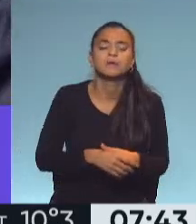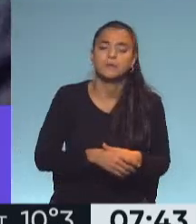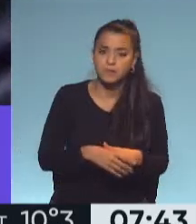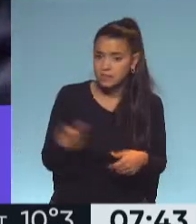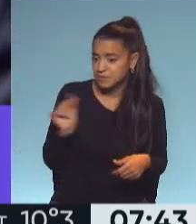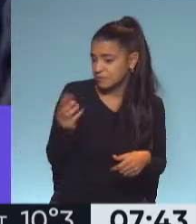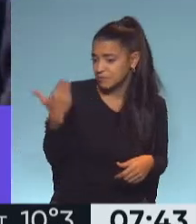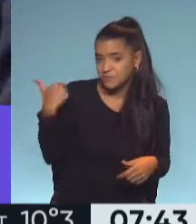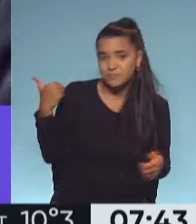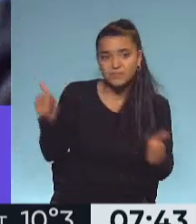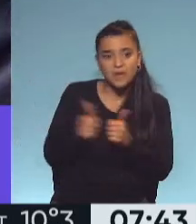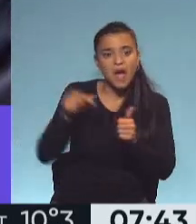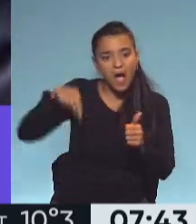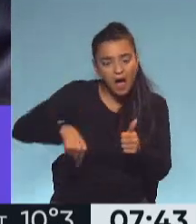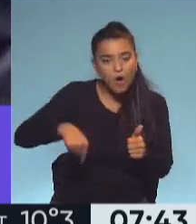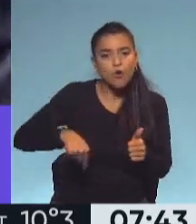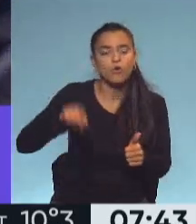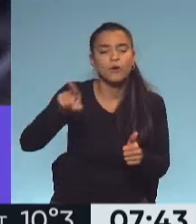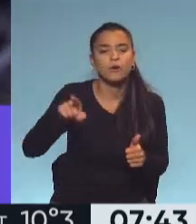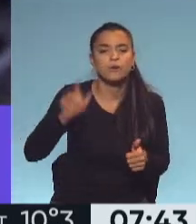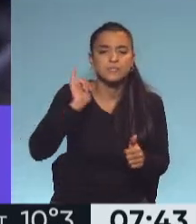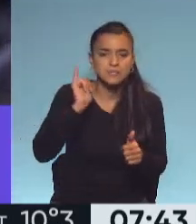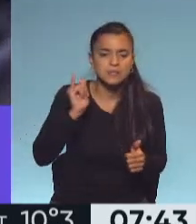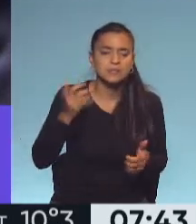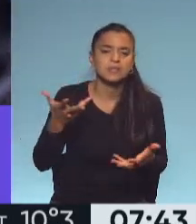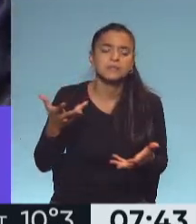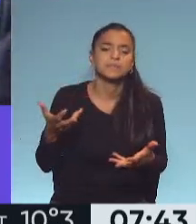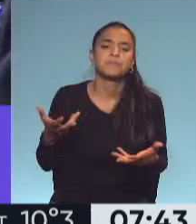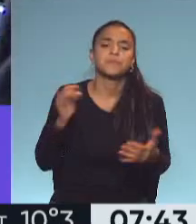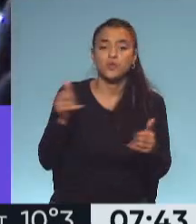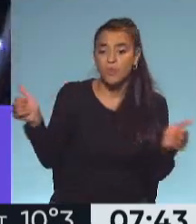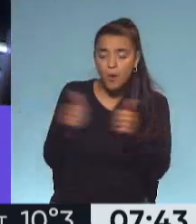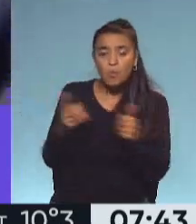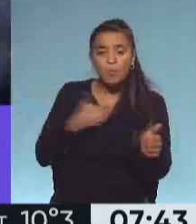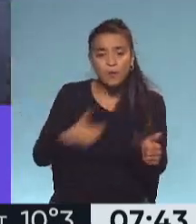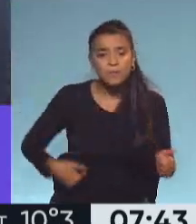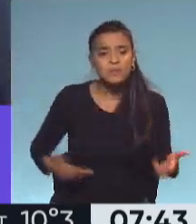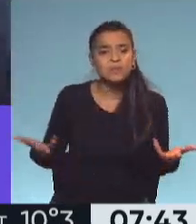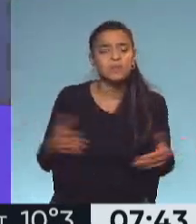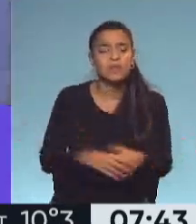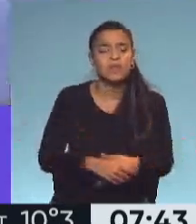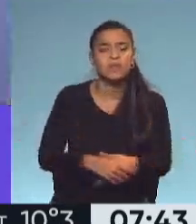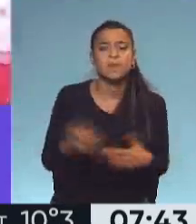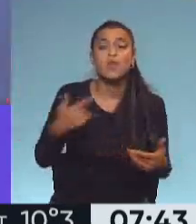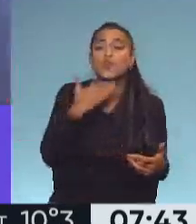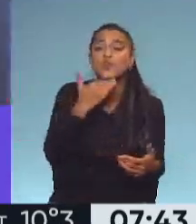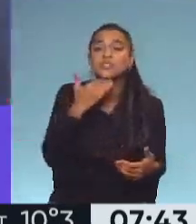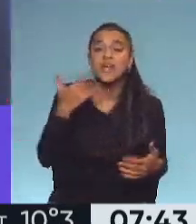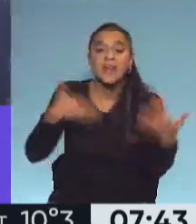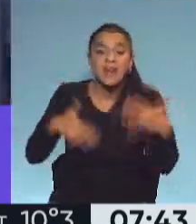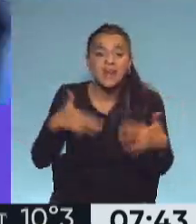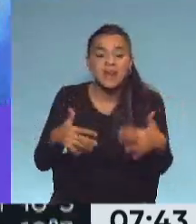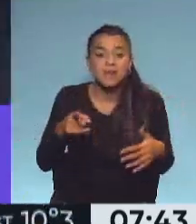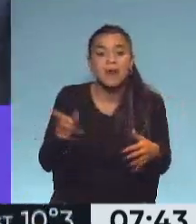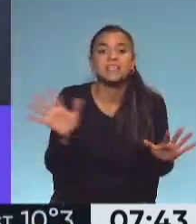Estaba con el presidente, ahora se despegó, estamos caminando, pero estaba con el presidente, así que no lo puedo ubicar inmediatamente para